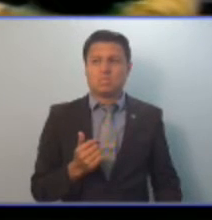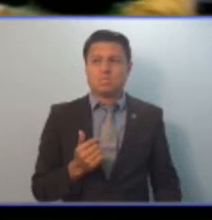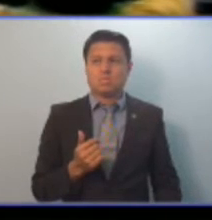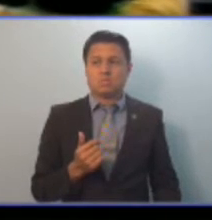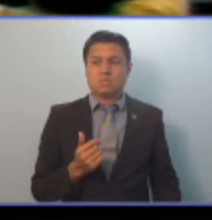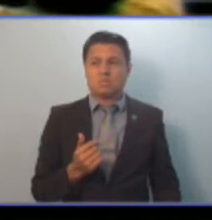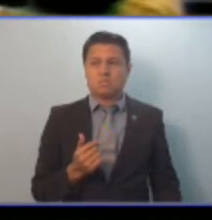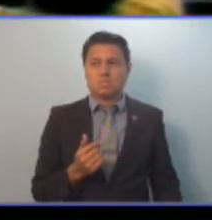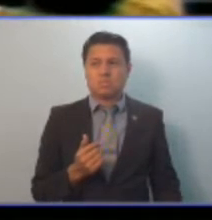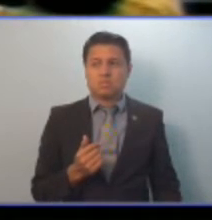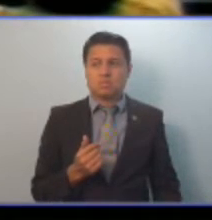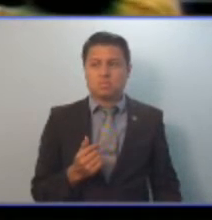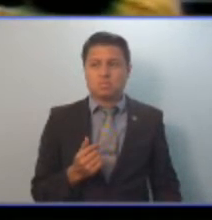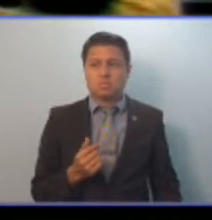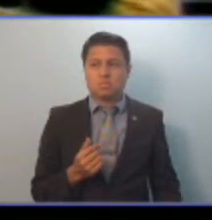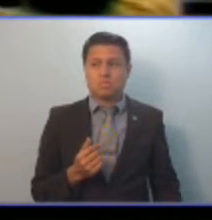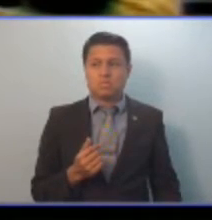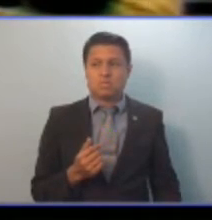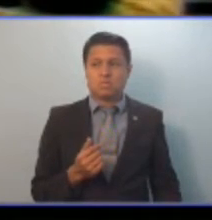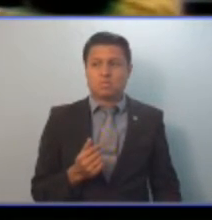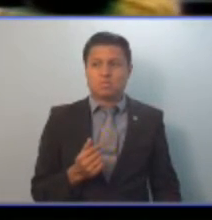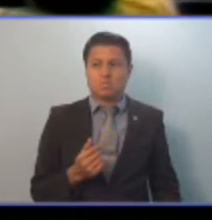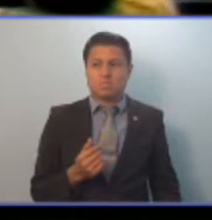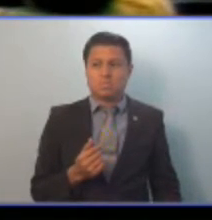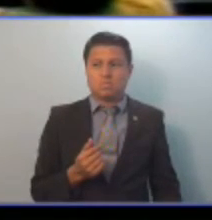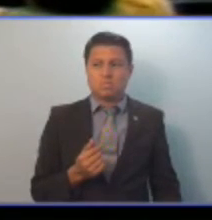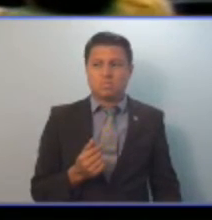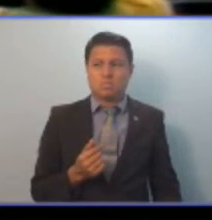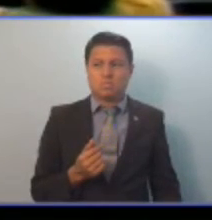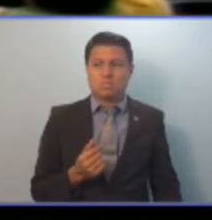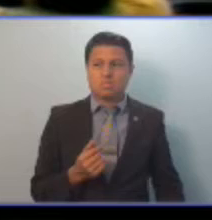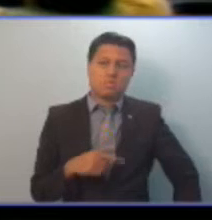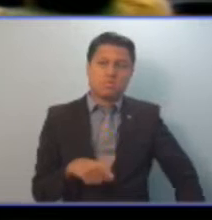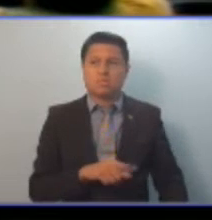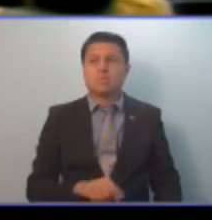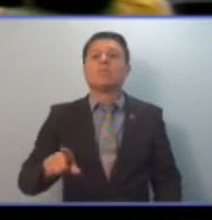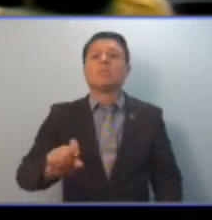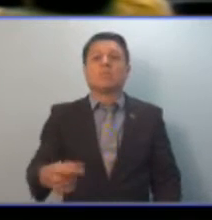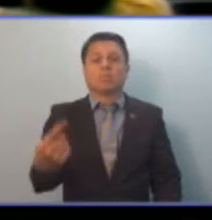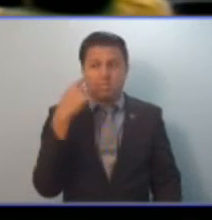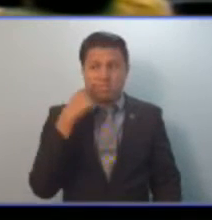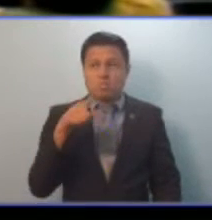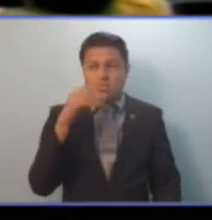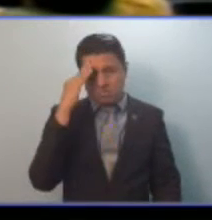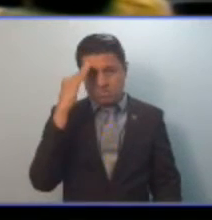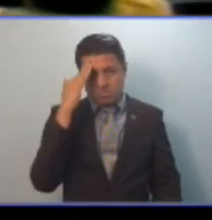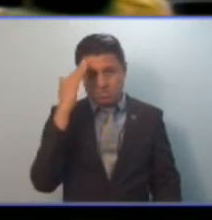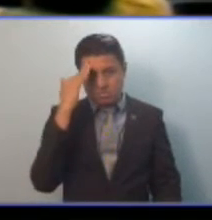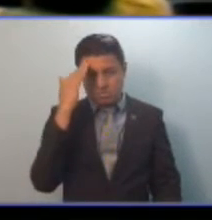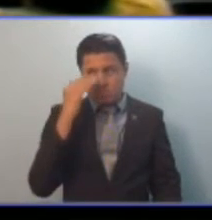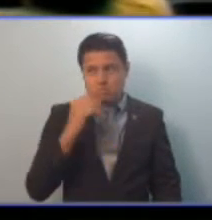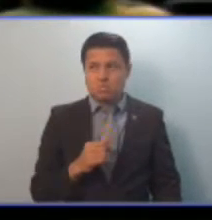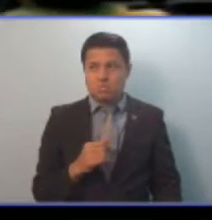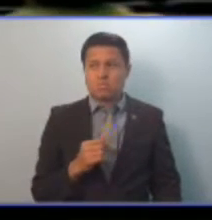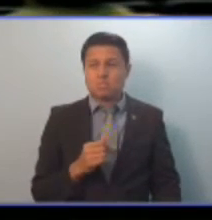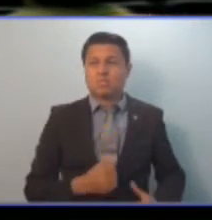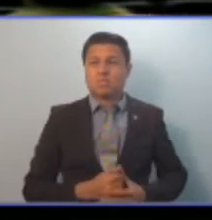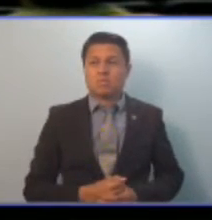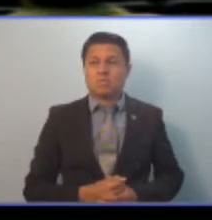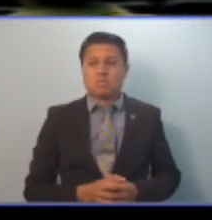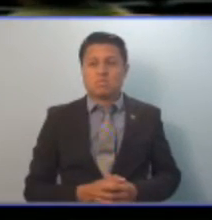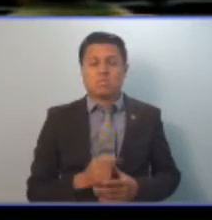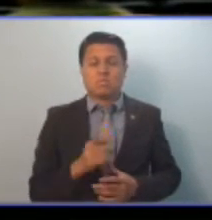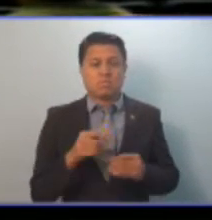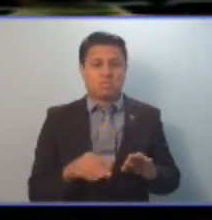Gracias, señor coordinador. Estaba viendo su currículum y en